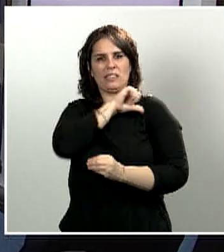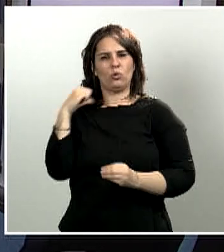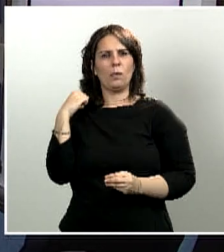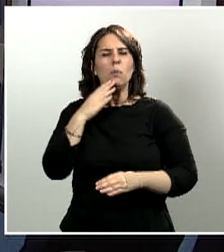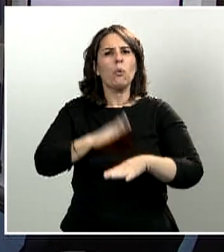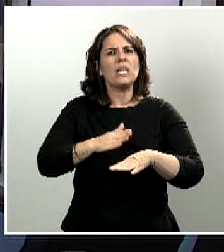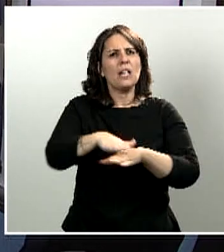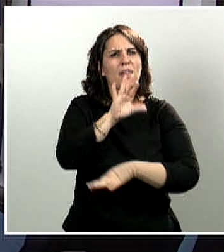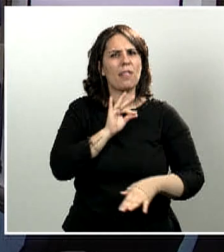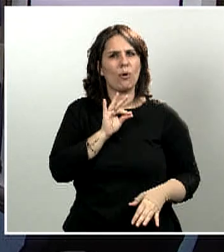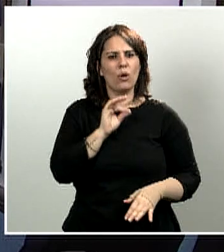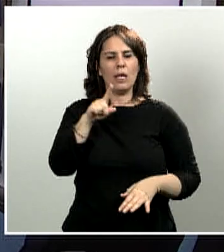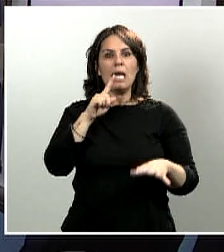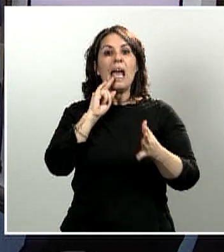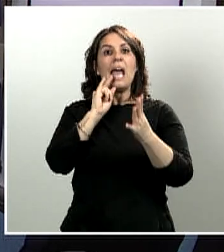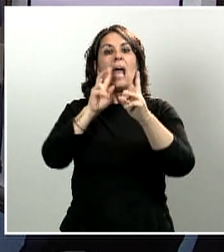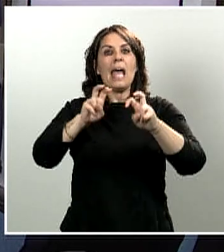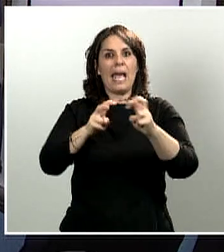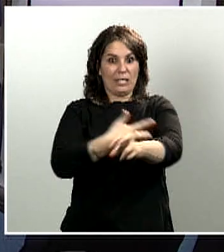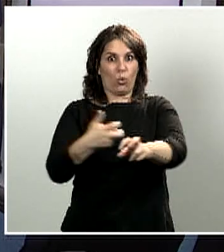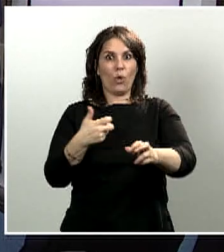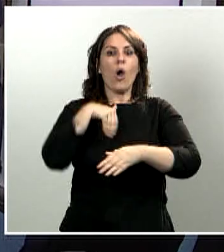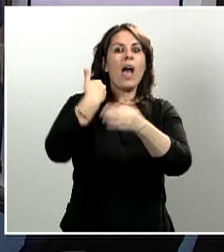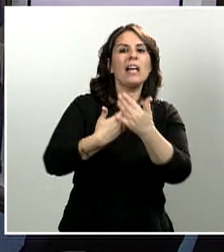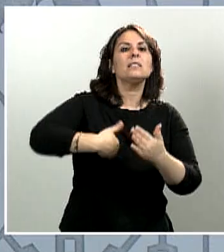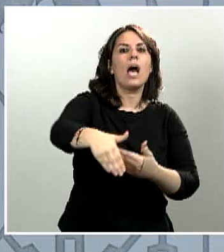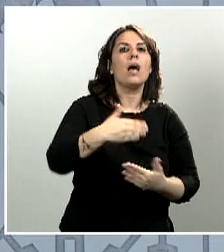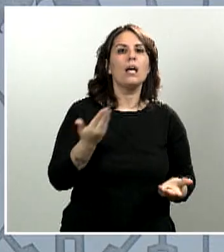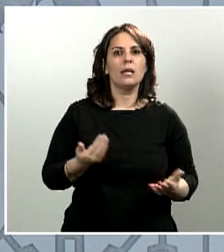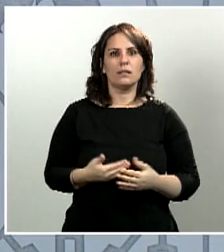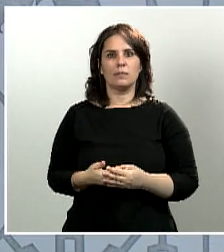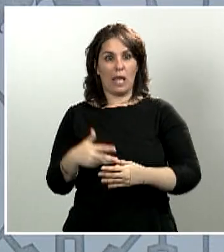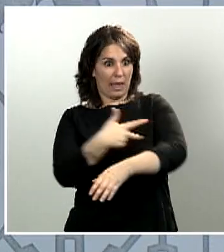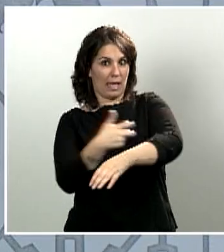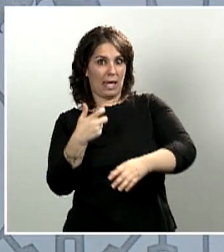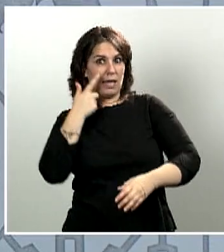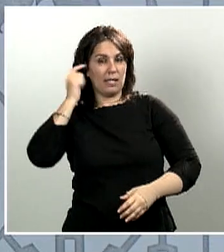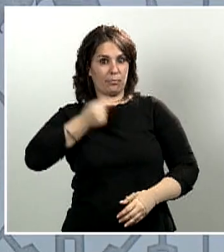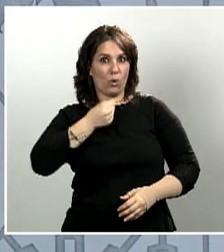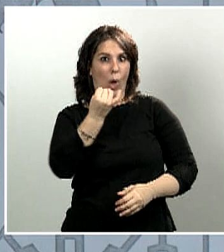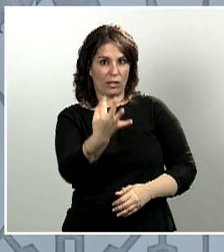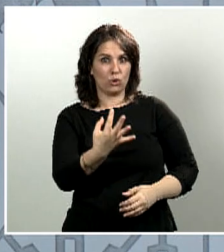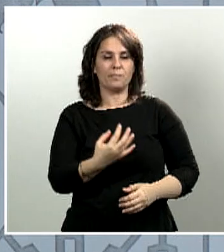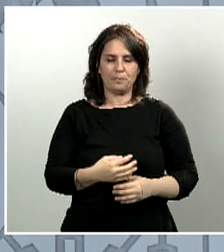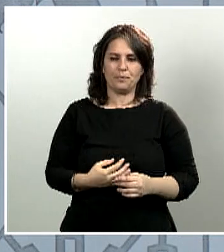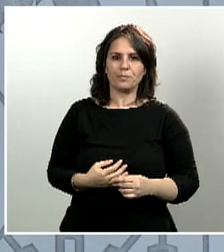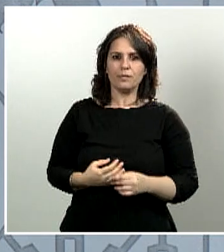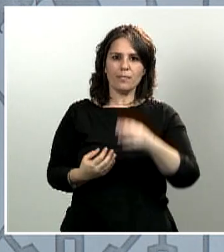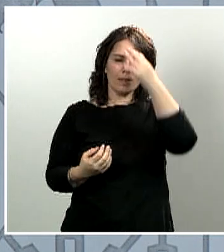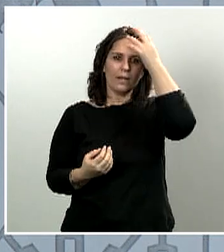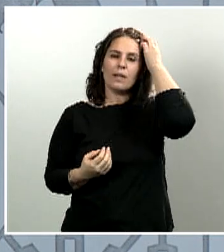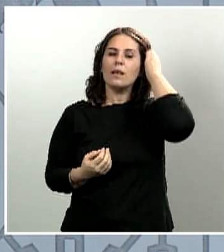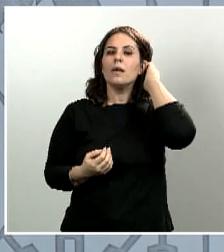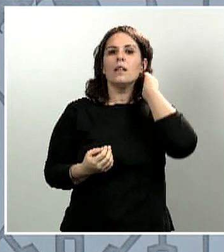se desarrollará el estudio? El estudio de prevalencia, entiendo. Sí, el desarrollo va a estar guiado por el Instituto de Salud